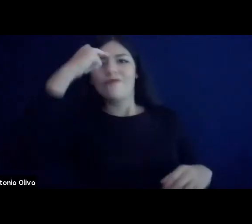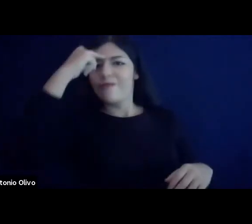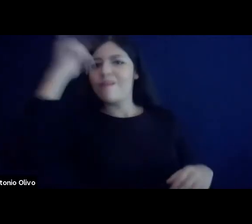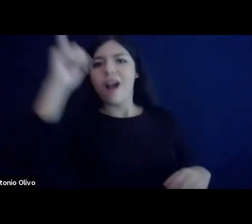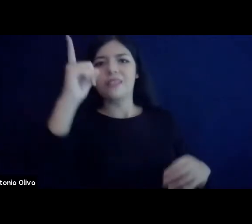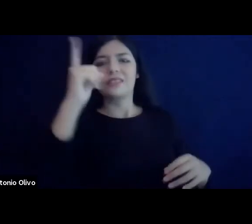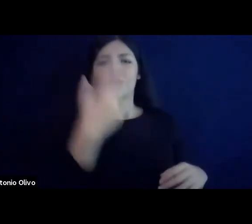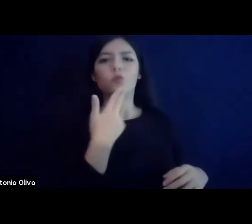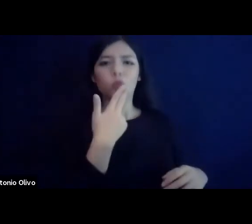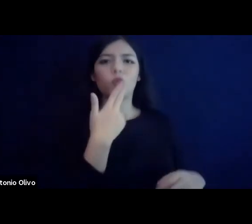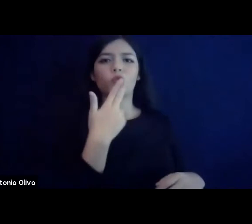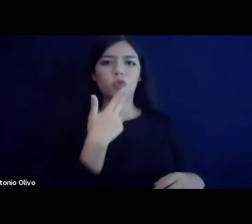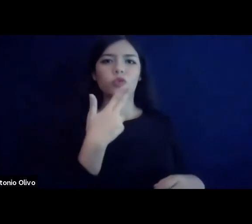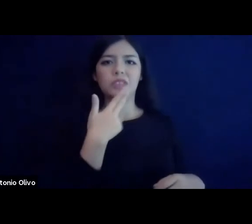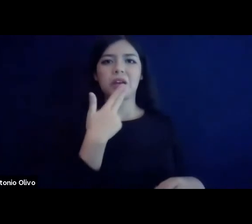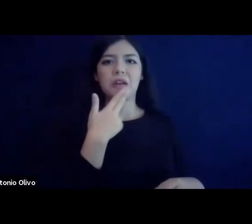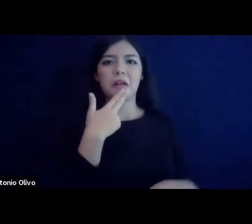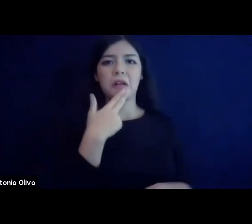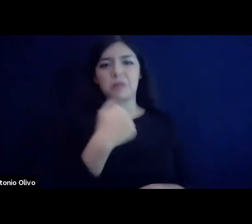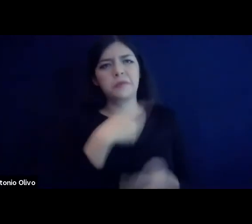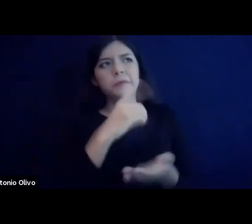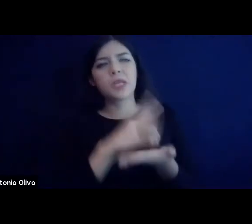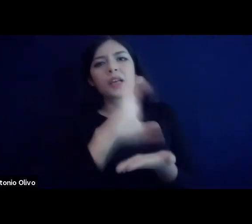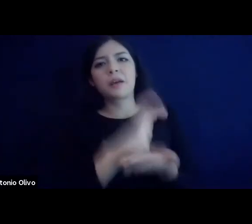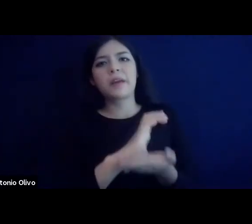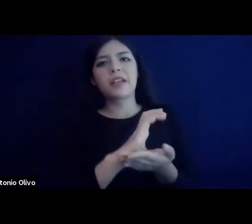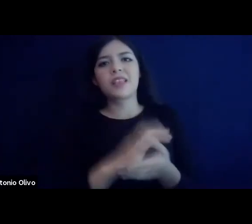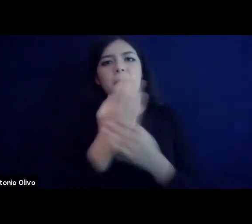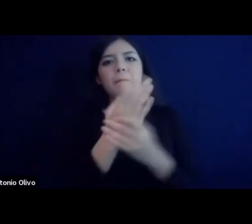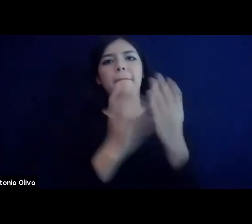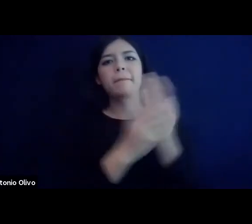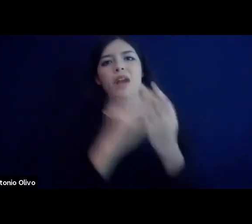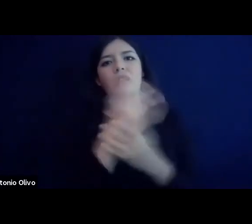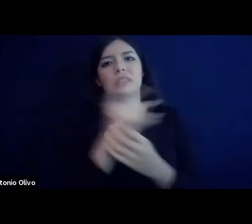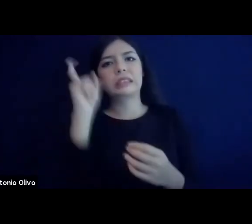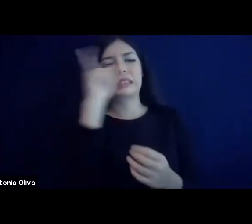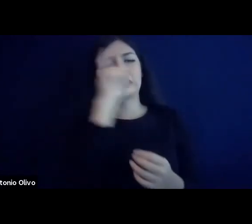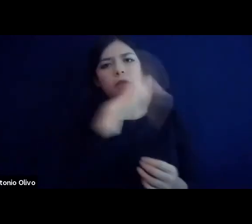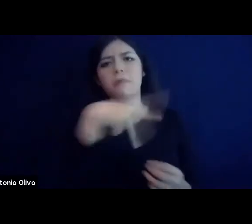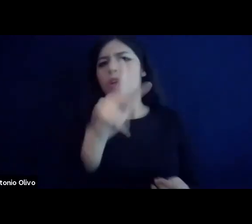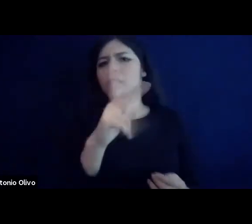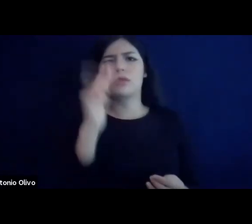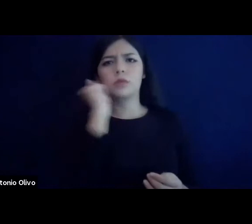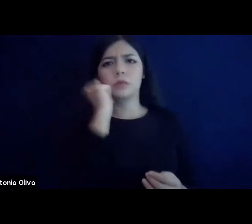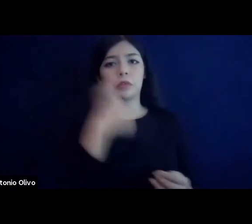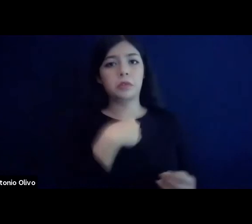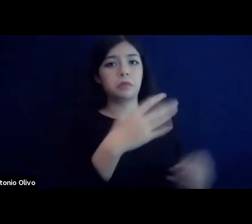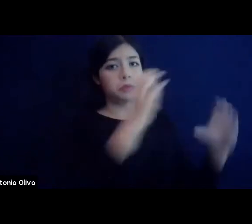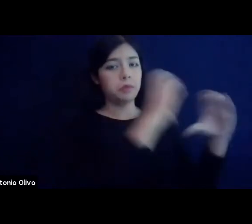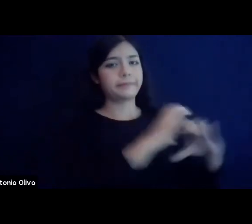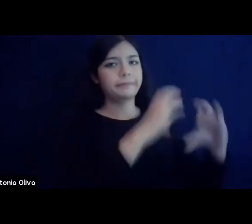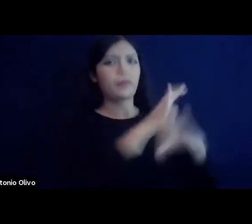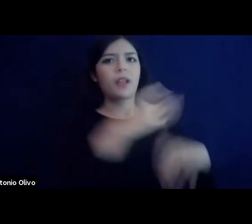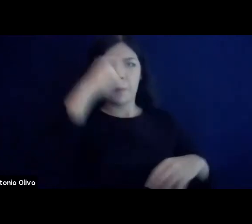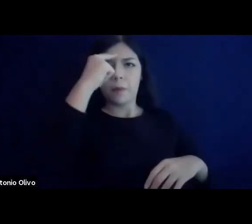en provecho, ¿no? De las discapacidades y pues estoy en la búsqueda de encontrar estas herramientas que me